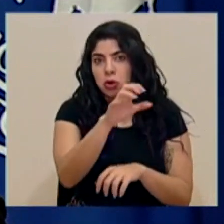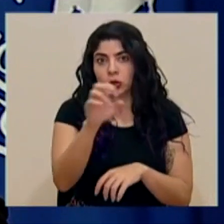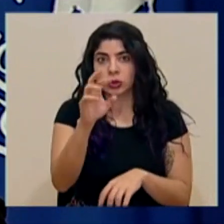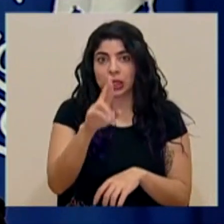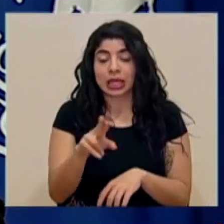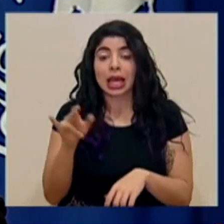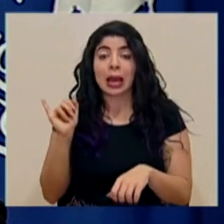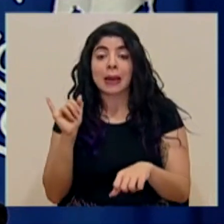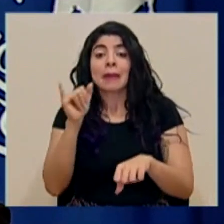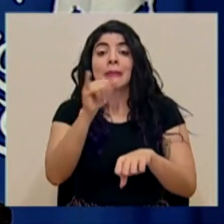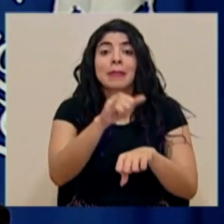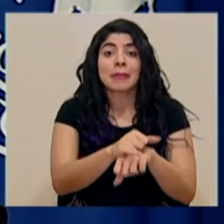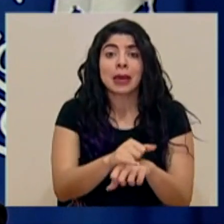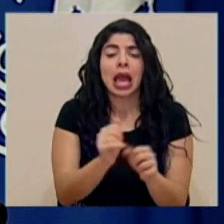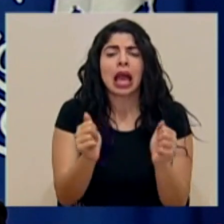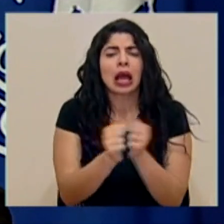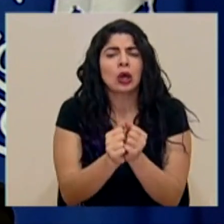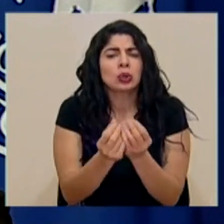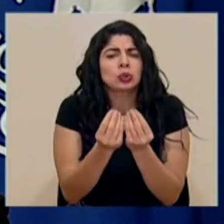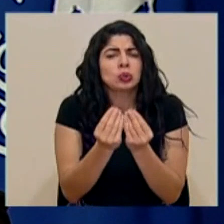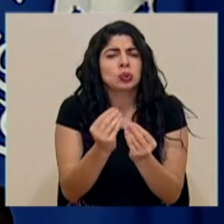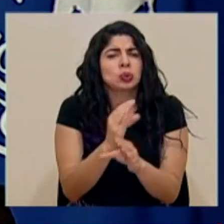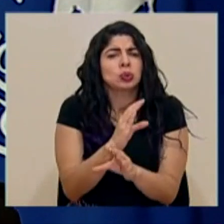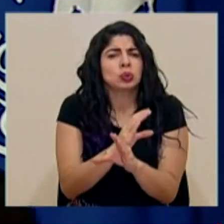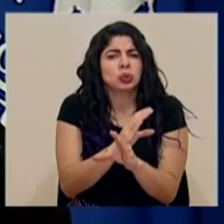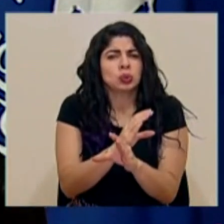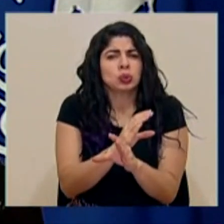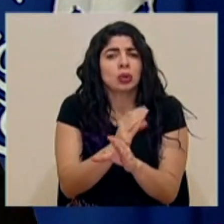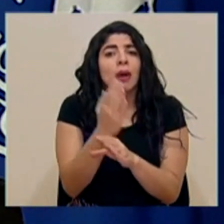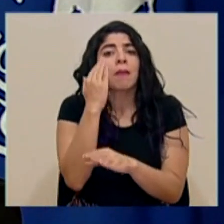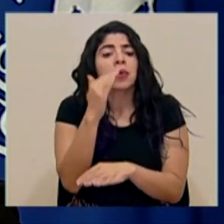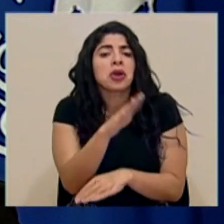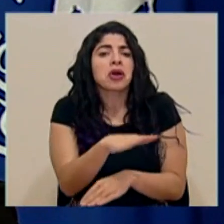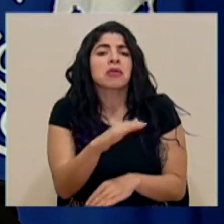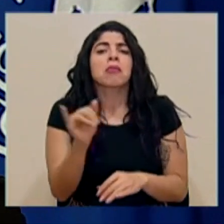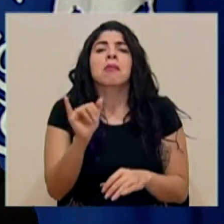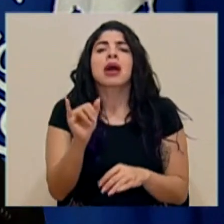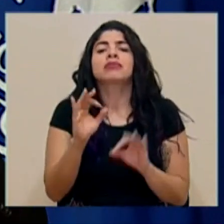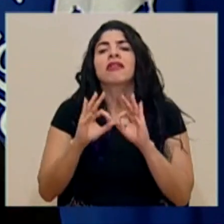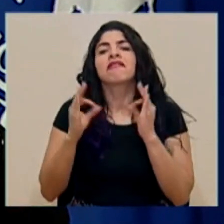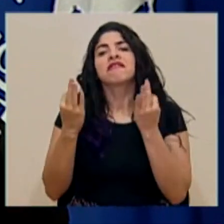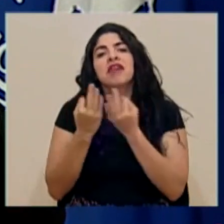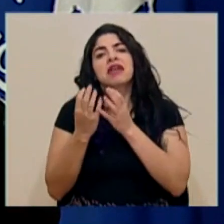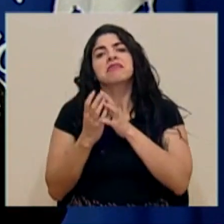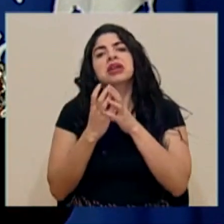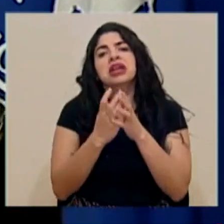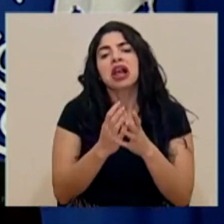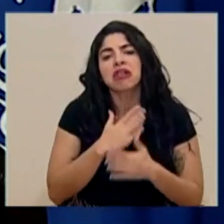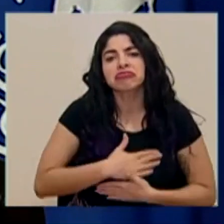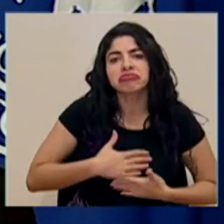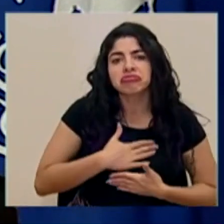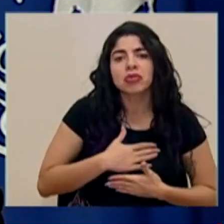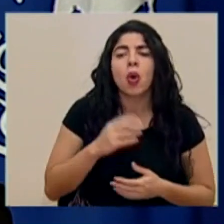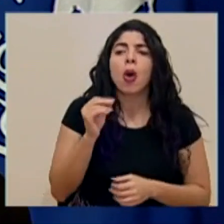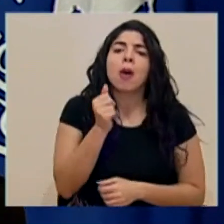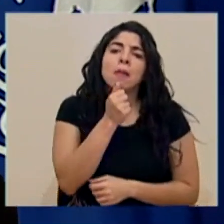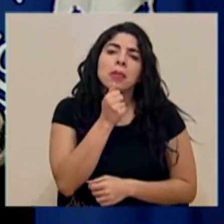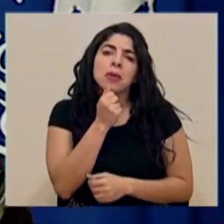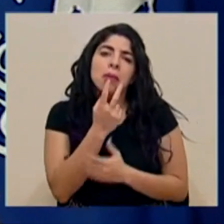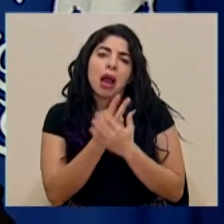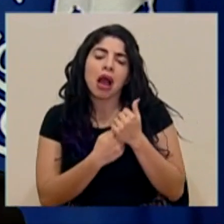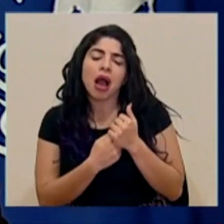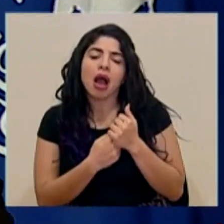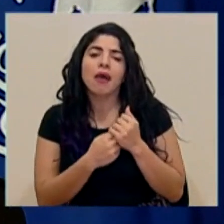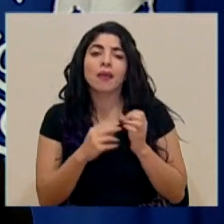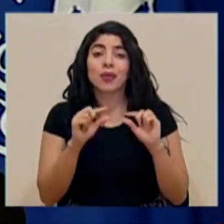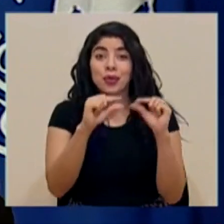están viajando tomando muchísimas precauciones, porque se trata de destinos muy familiares, destinos para experiencias muy íntimas. Los